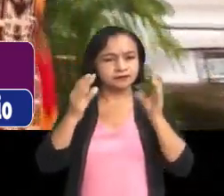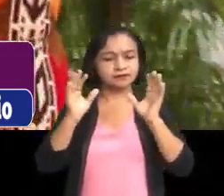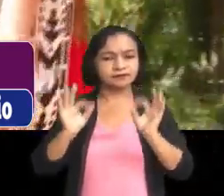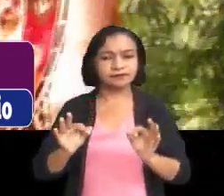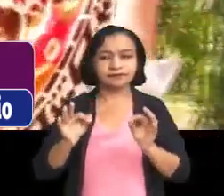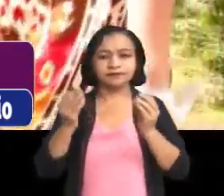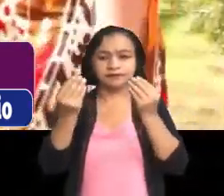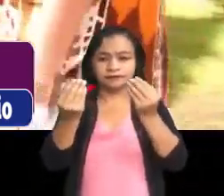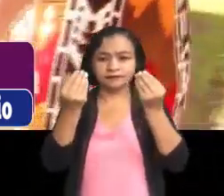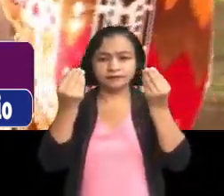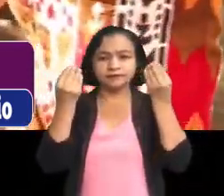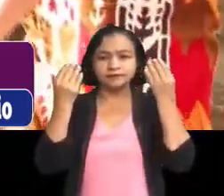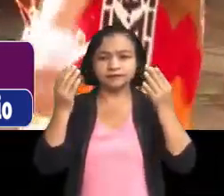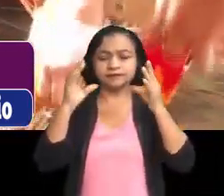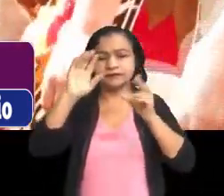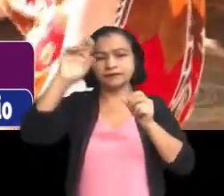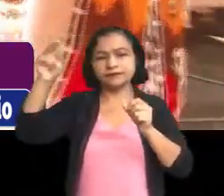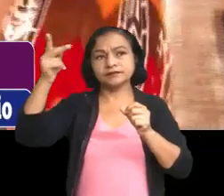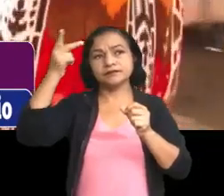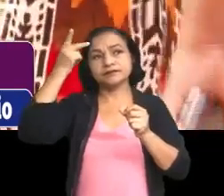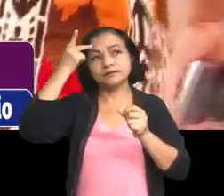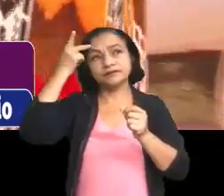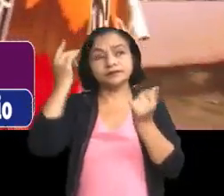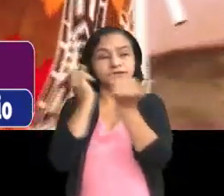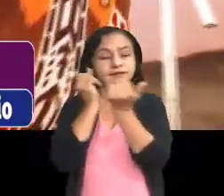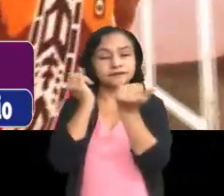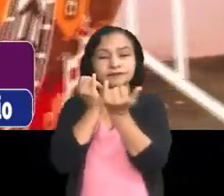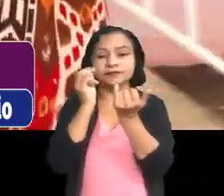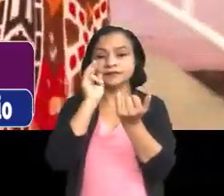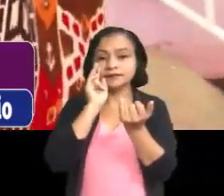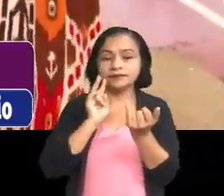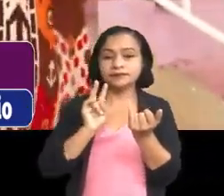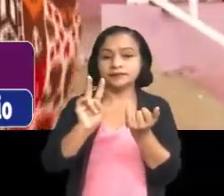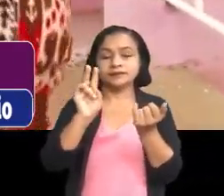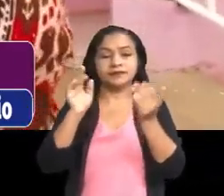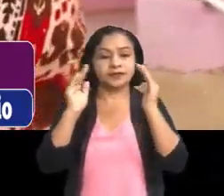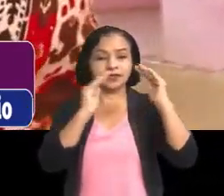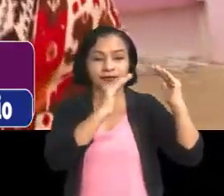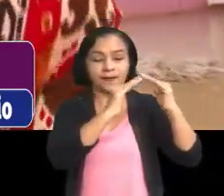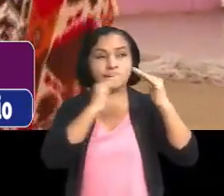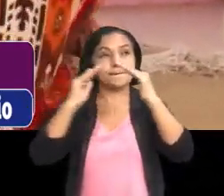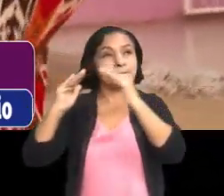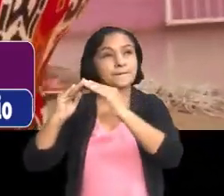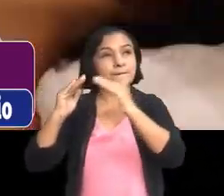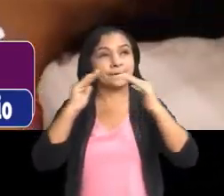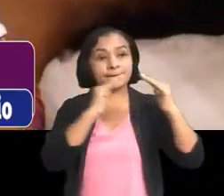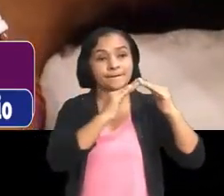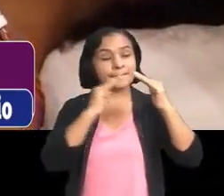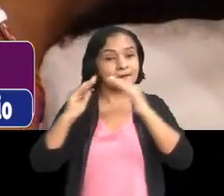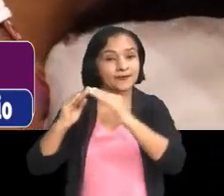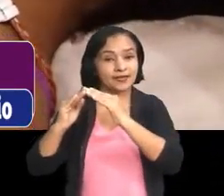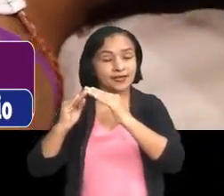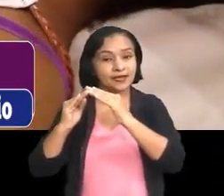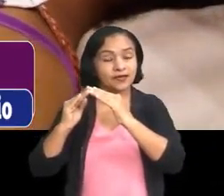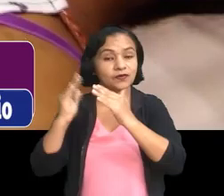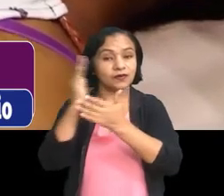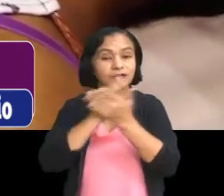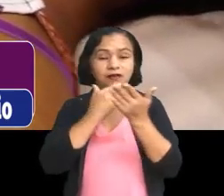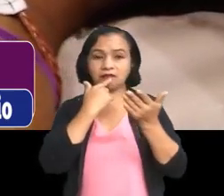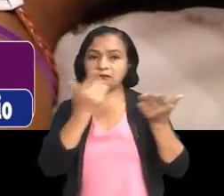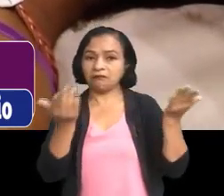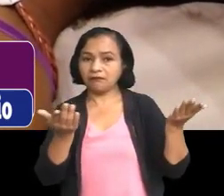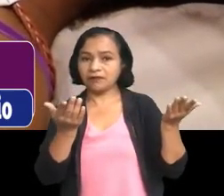una cantidad de políticas de gobierno. Ahí están precisamente en pantalla algunas casas maternas. Y algunos detractores, sí. Algunos detractores plantearán, bueno,